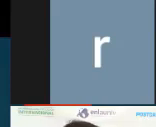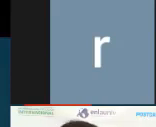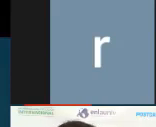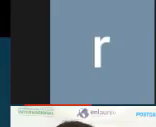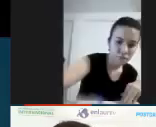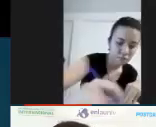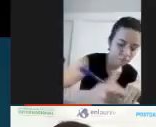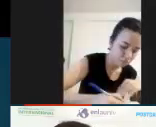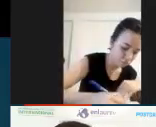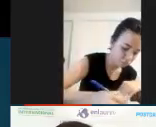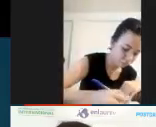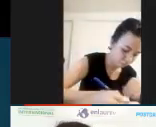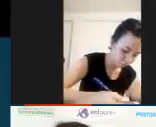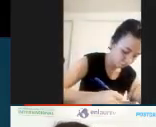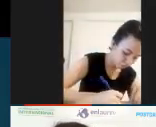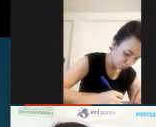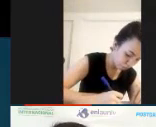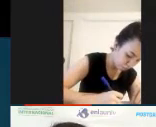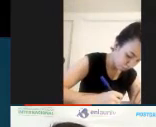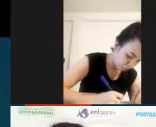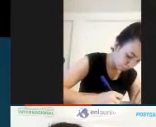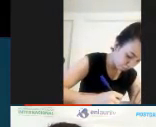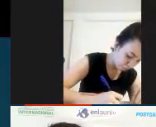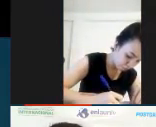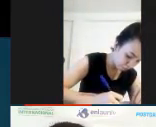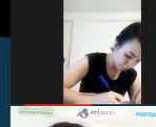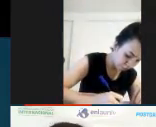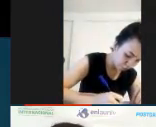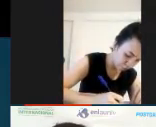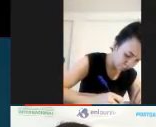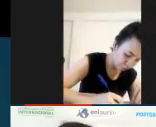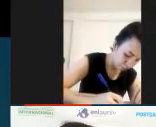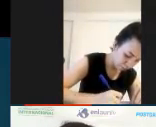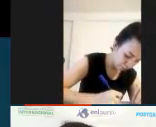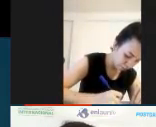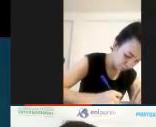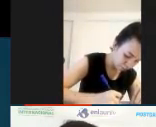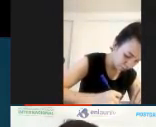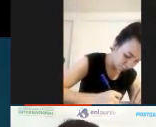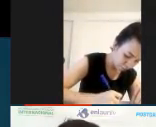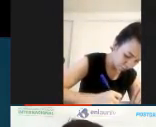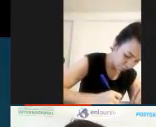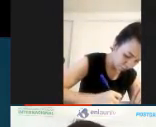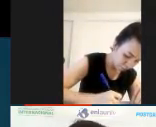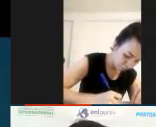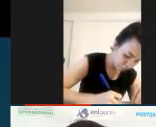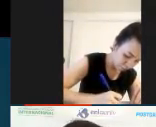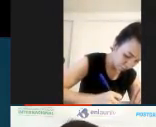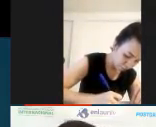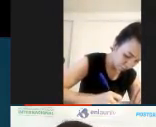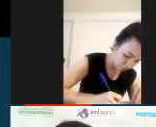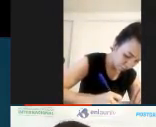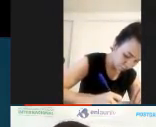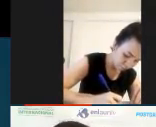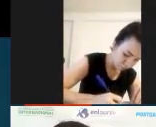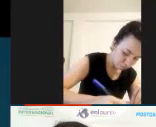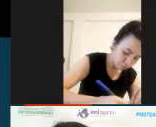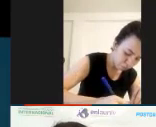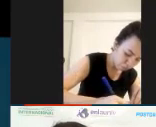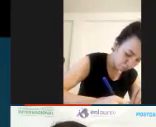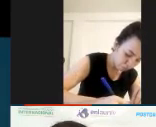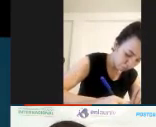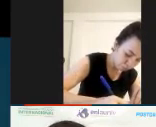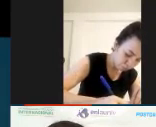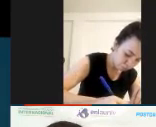costumbre necesariamente también debe ser considerada como fuente del derecho. La jurisprudencia, lo hablábamos ahorita, el significado de una jurisprudencia, las decisiones emanadas de los